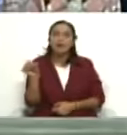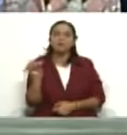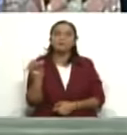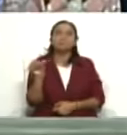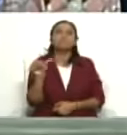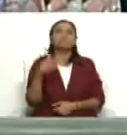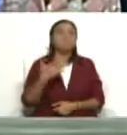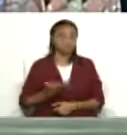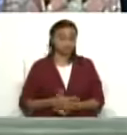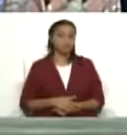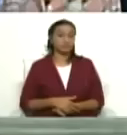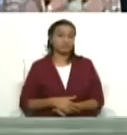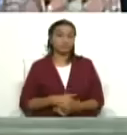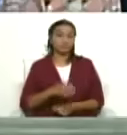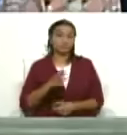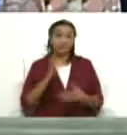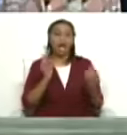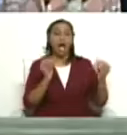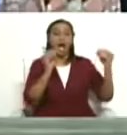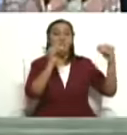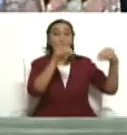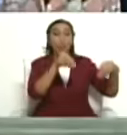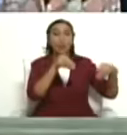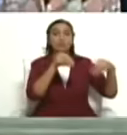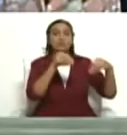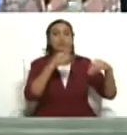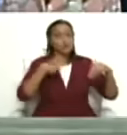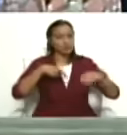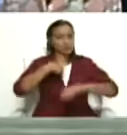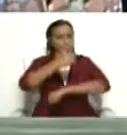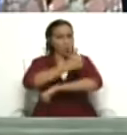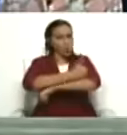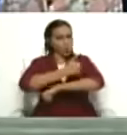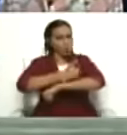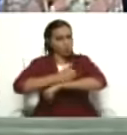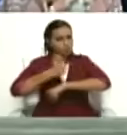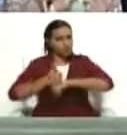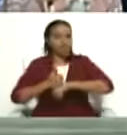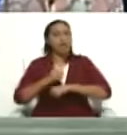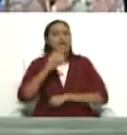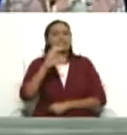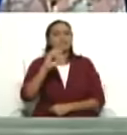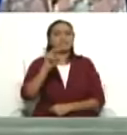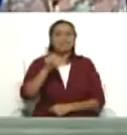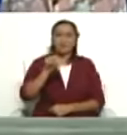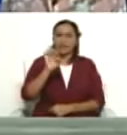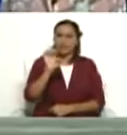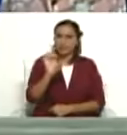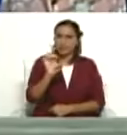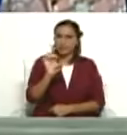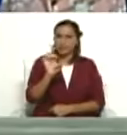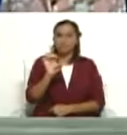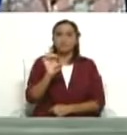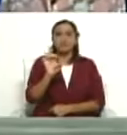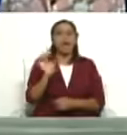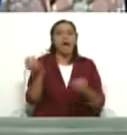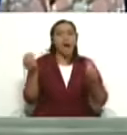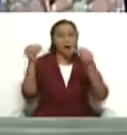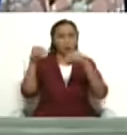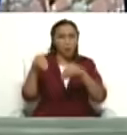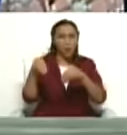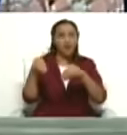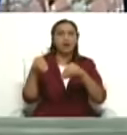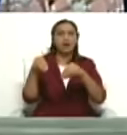hemos acordado la junta directiva del Consejo Nacional Electoral, donde está